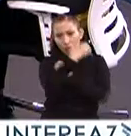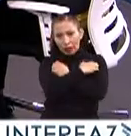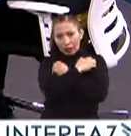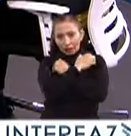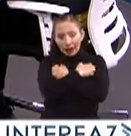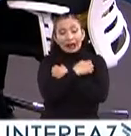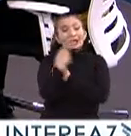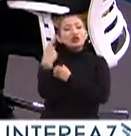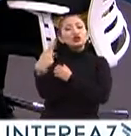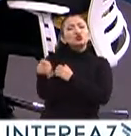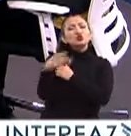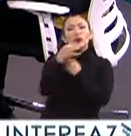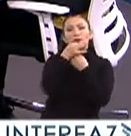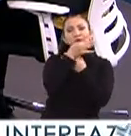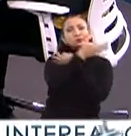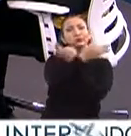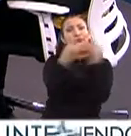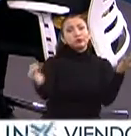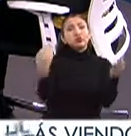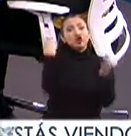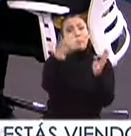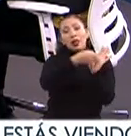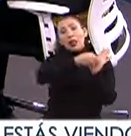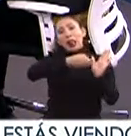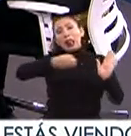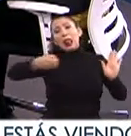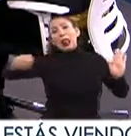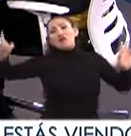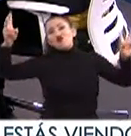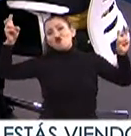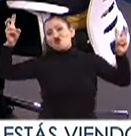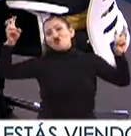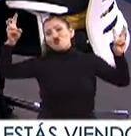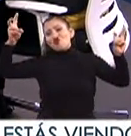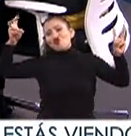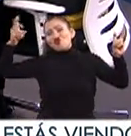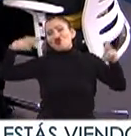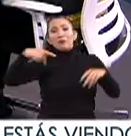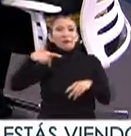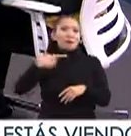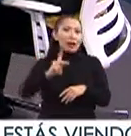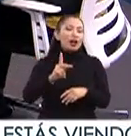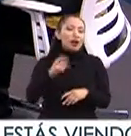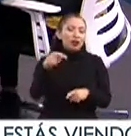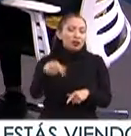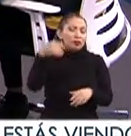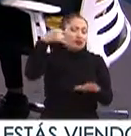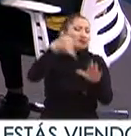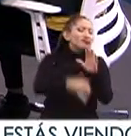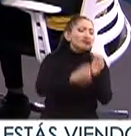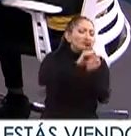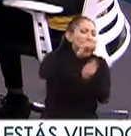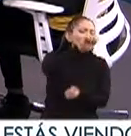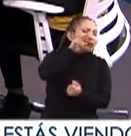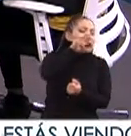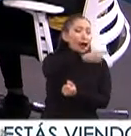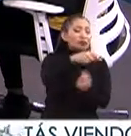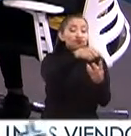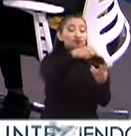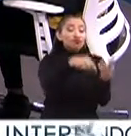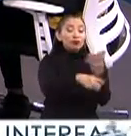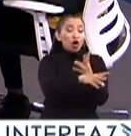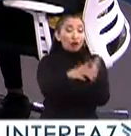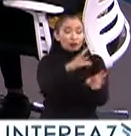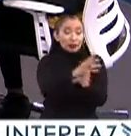evaluación educativa y su difusión, un nombre un poco redundante, pero seguramente tiene de fondo elementos